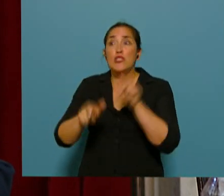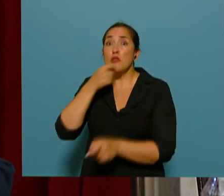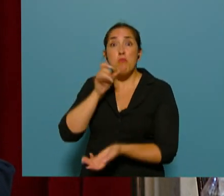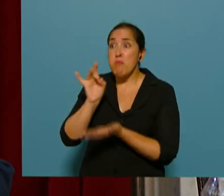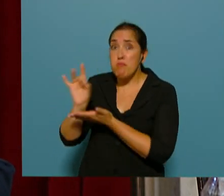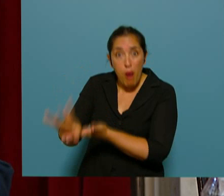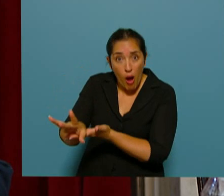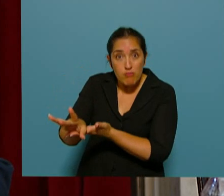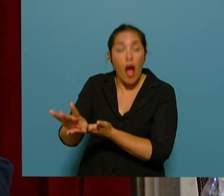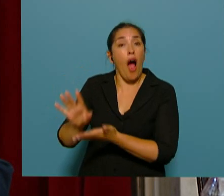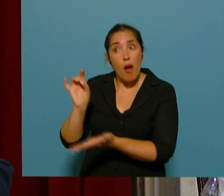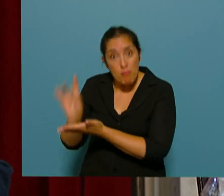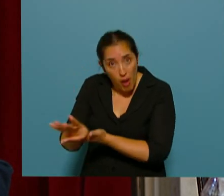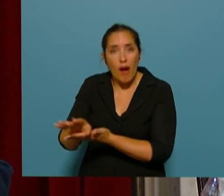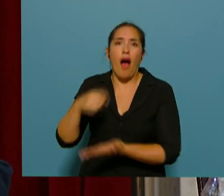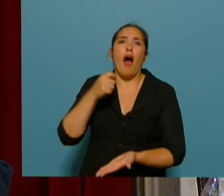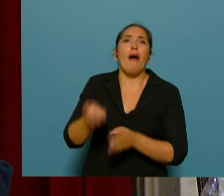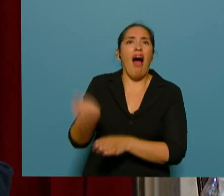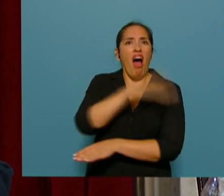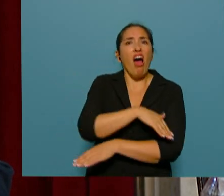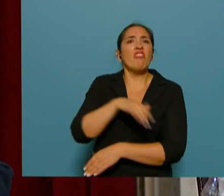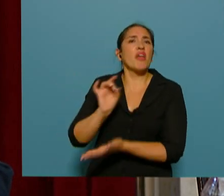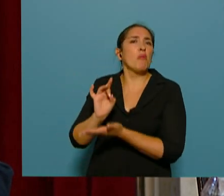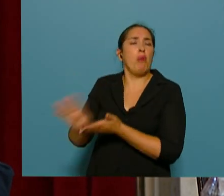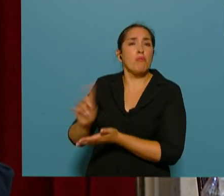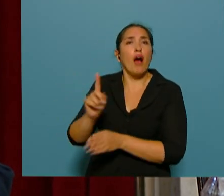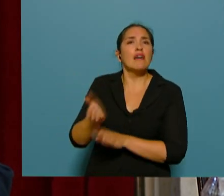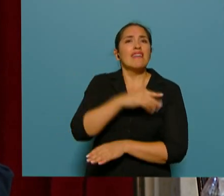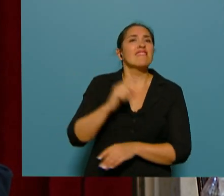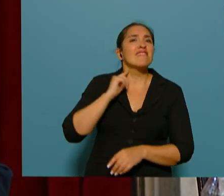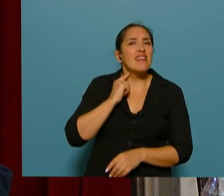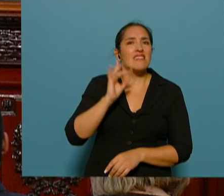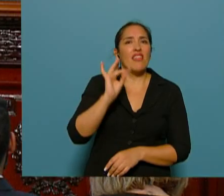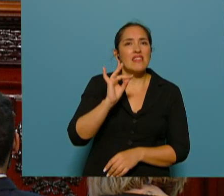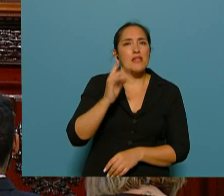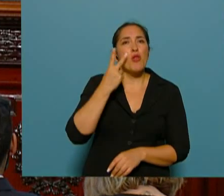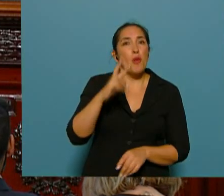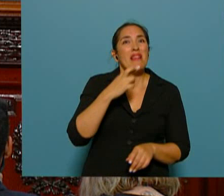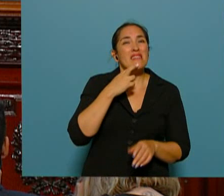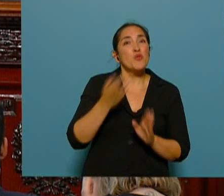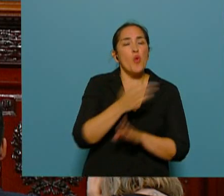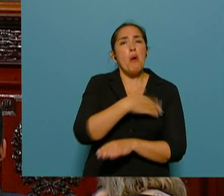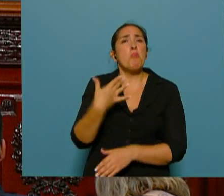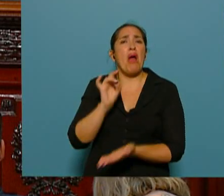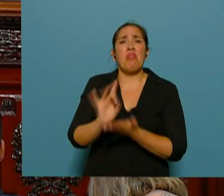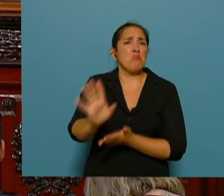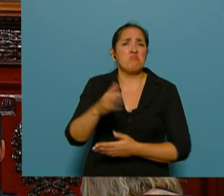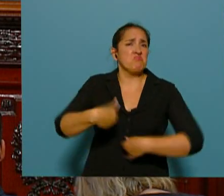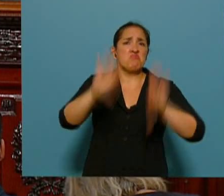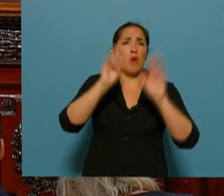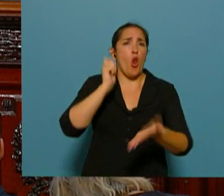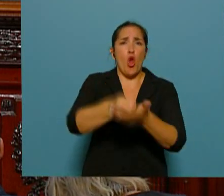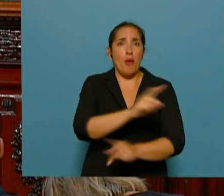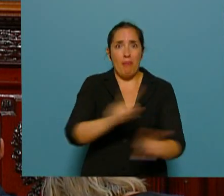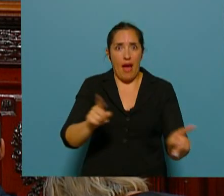despedir con causa estaba vigente desde el 13 de diciembre de 2019. Creamos el programa de